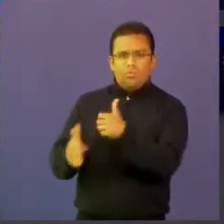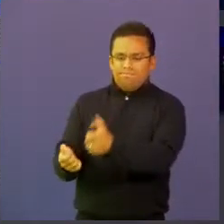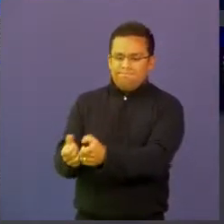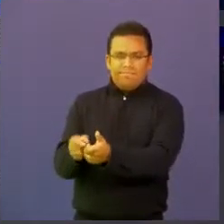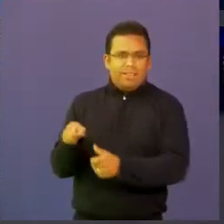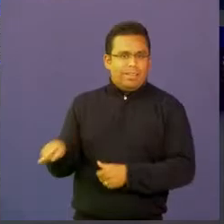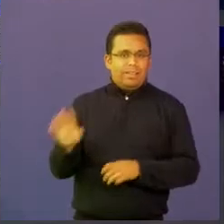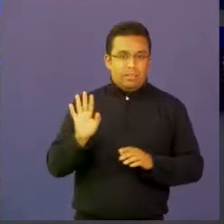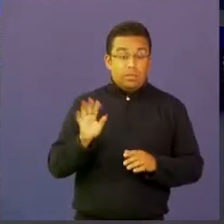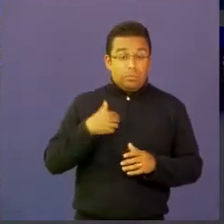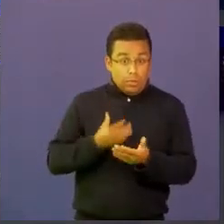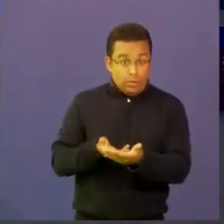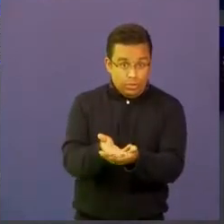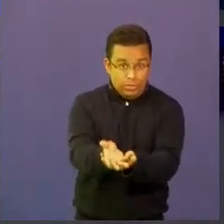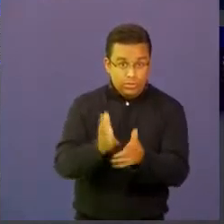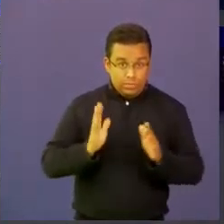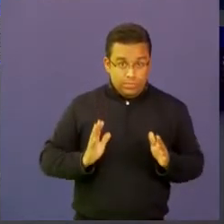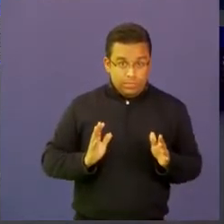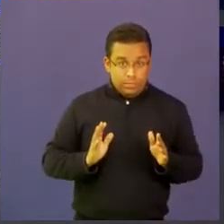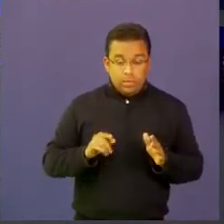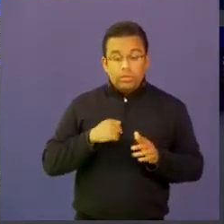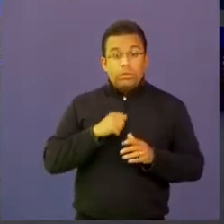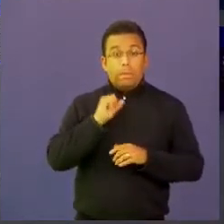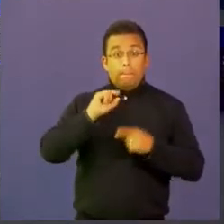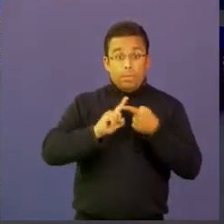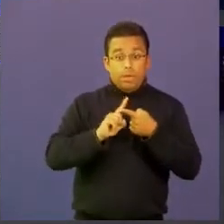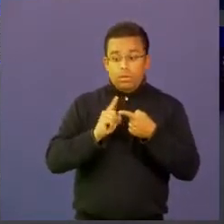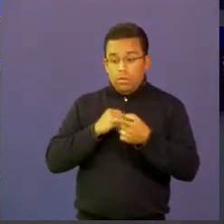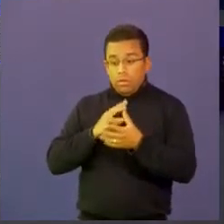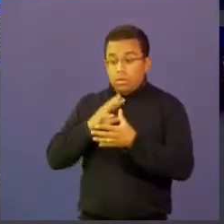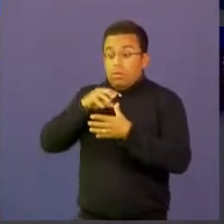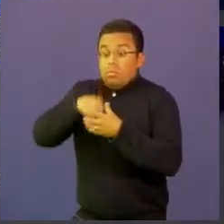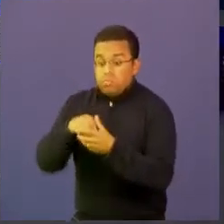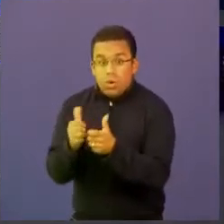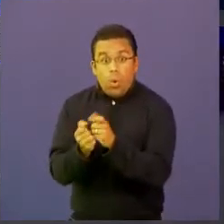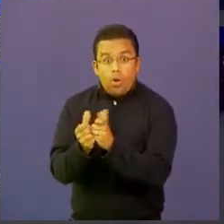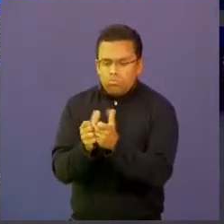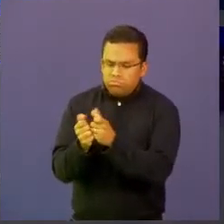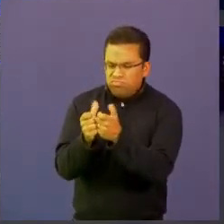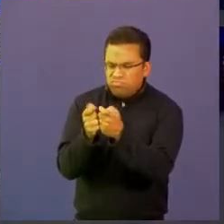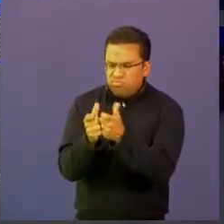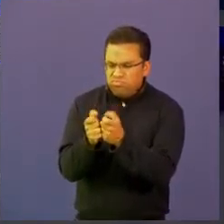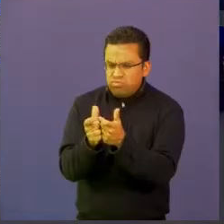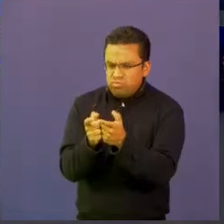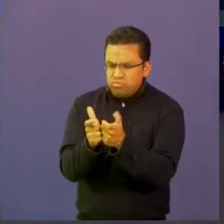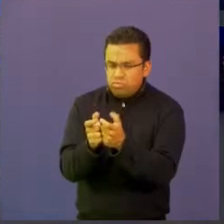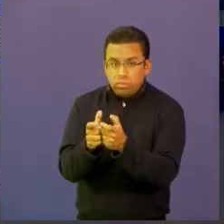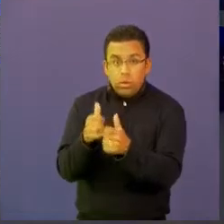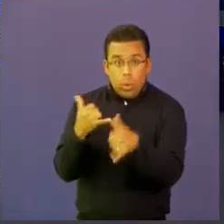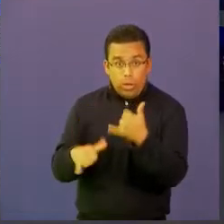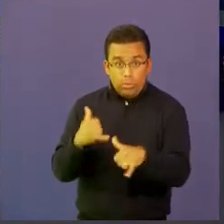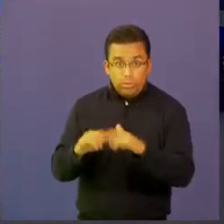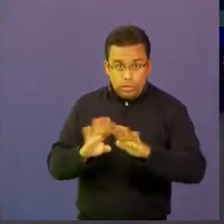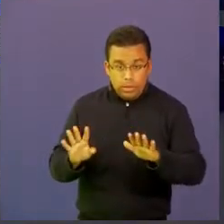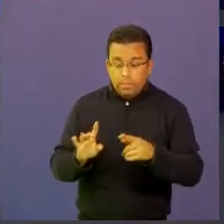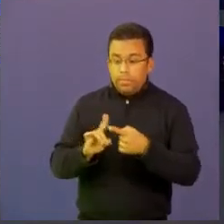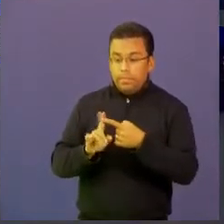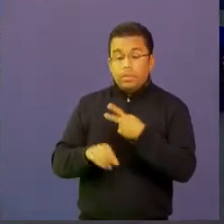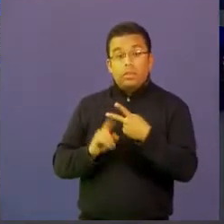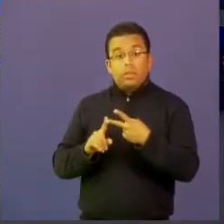ese es mi consejo entonces meterse en el juego y también definir unos objetivos muy claros en lo cual